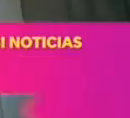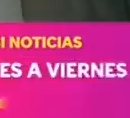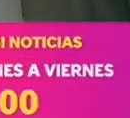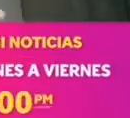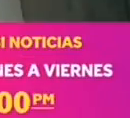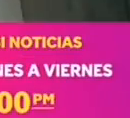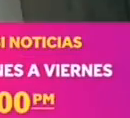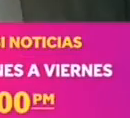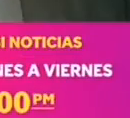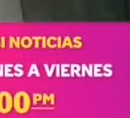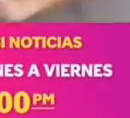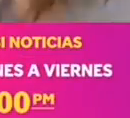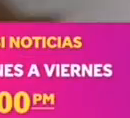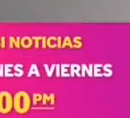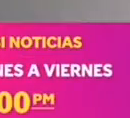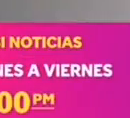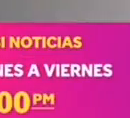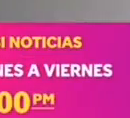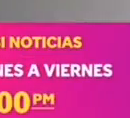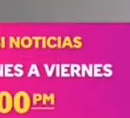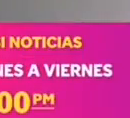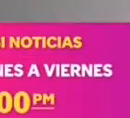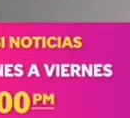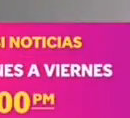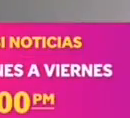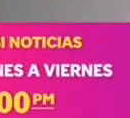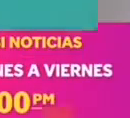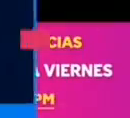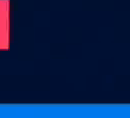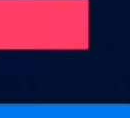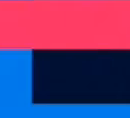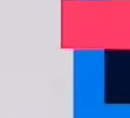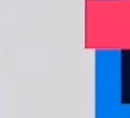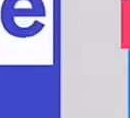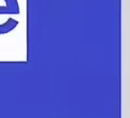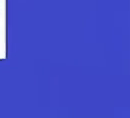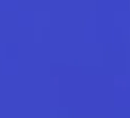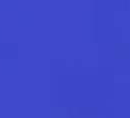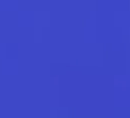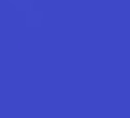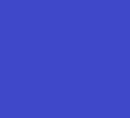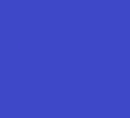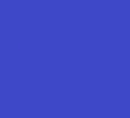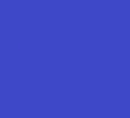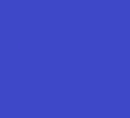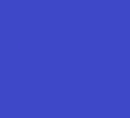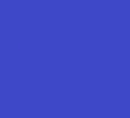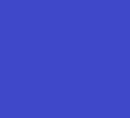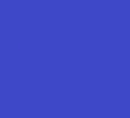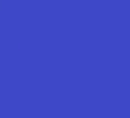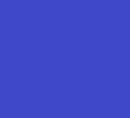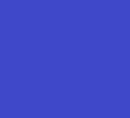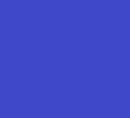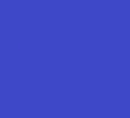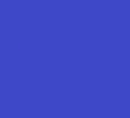informativo. Lunes a viernes, 4 de la tarde. Por TV Perú. Primero, mi salud.